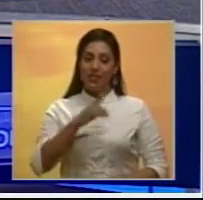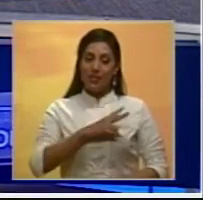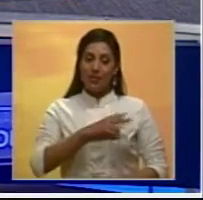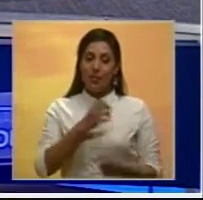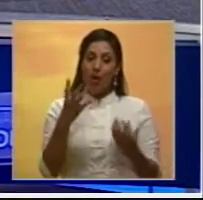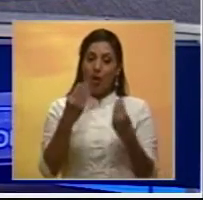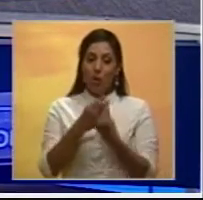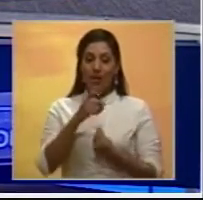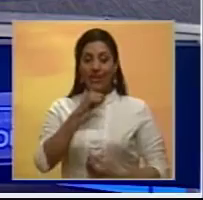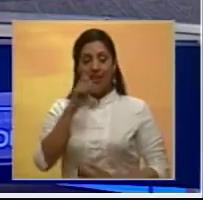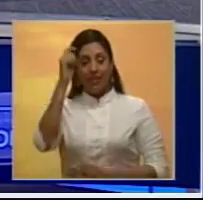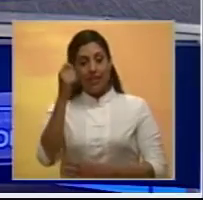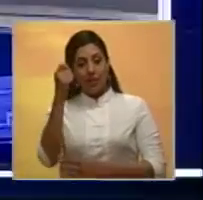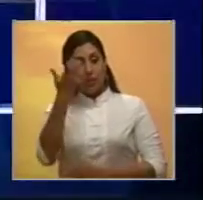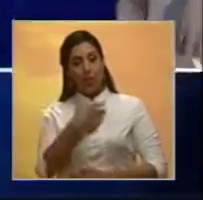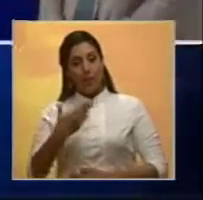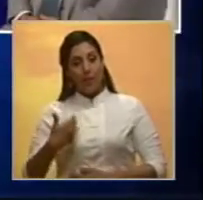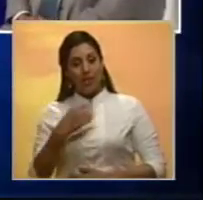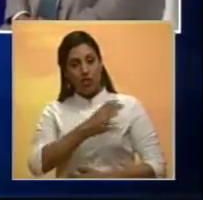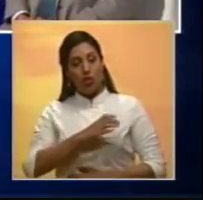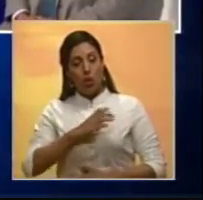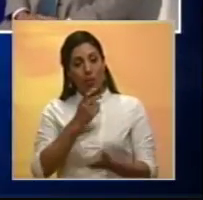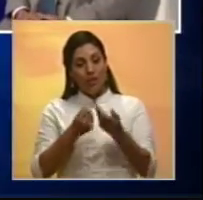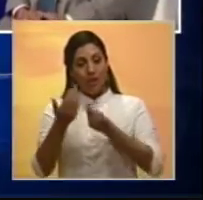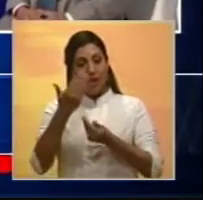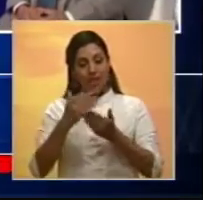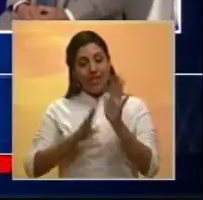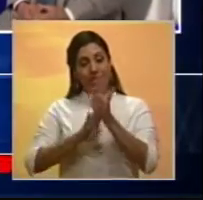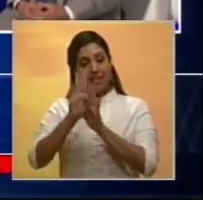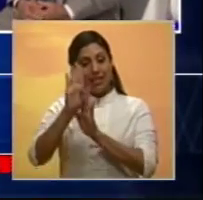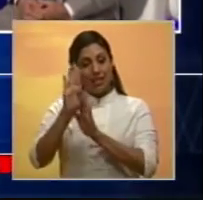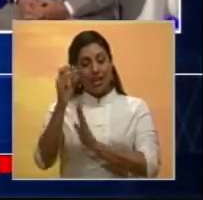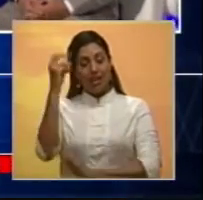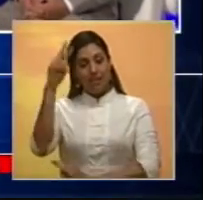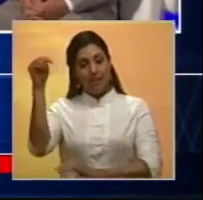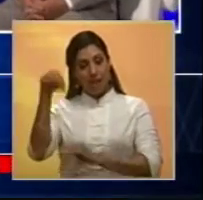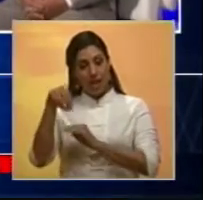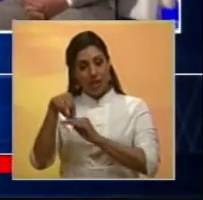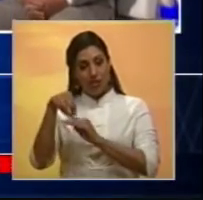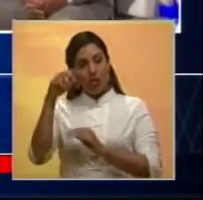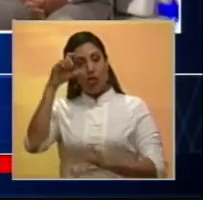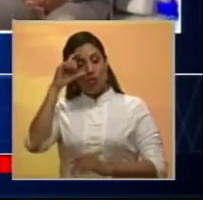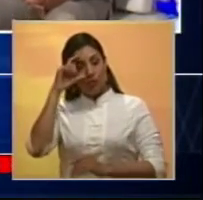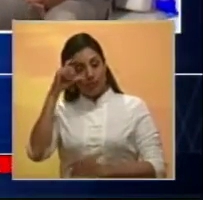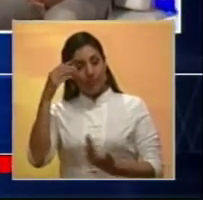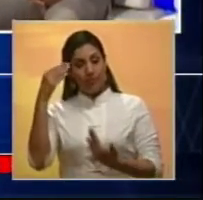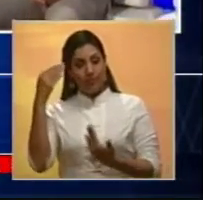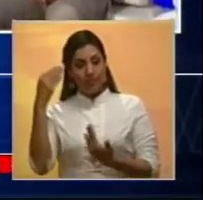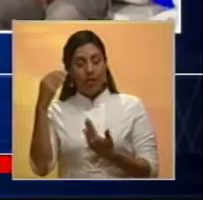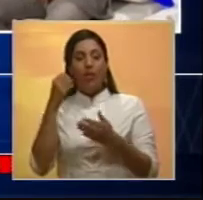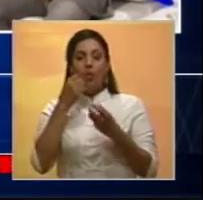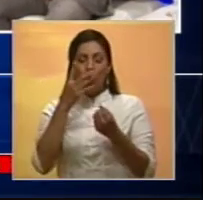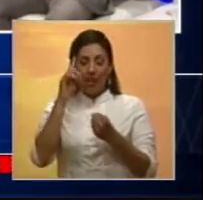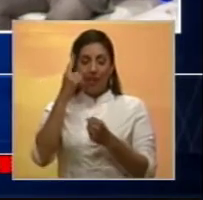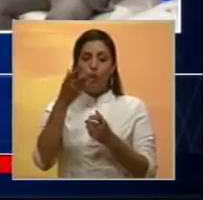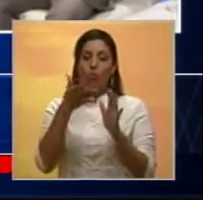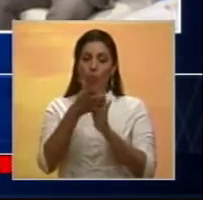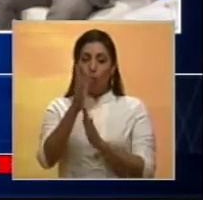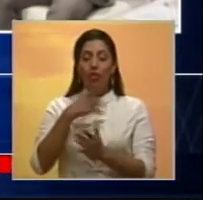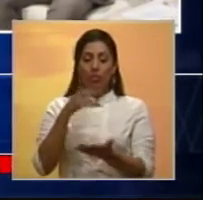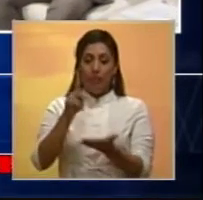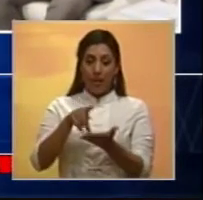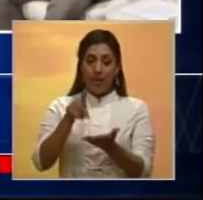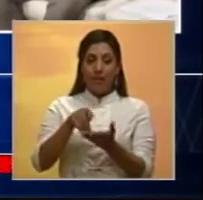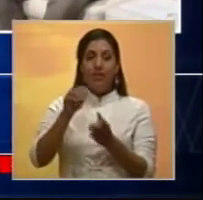Venevisión nos acompaña el diputado y presidente de la Comisión de Finanzas y Desarrollo ante la Asamblea Nacional, Alfonso Marquina. Recuerden que pueden